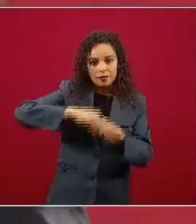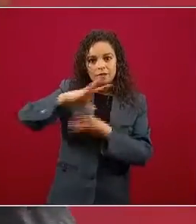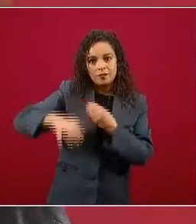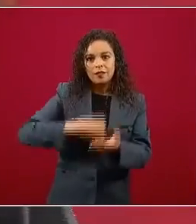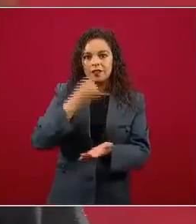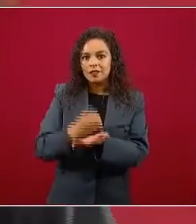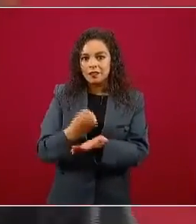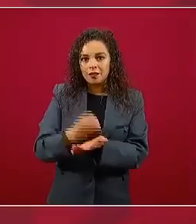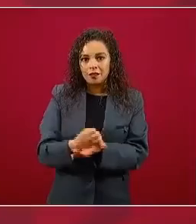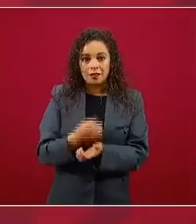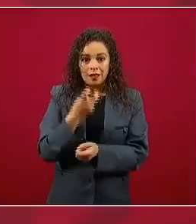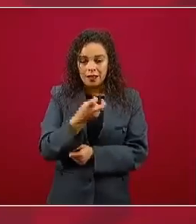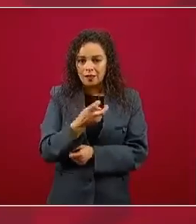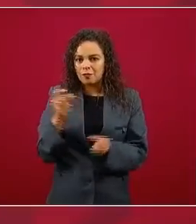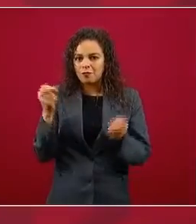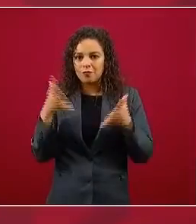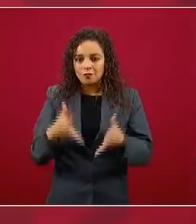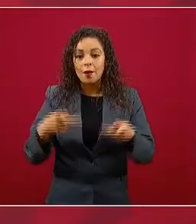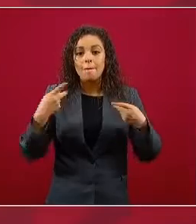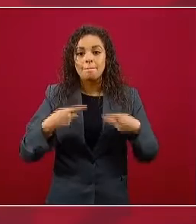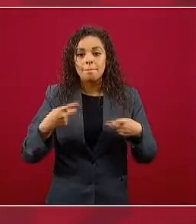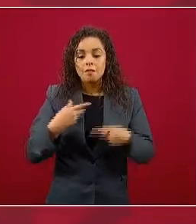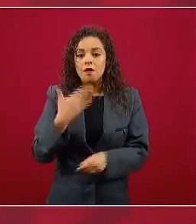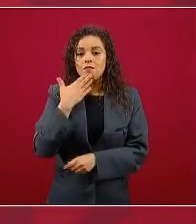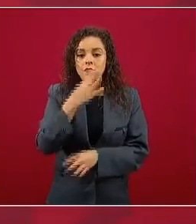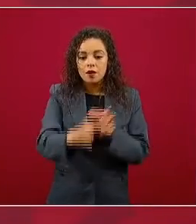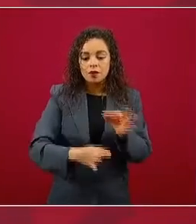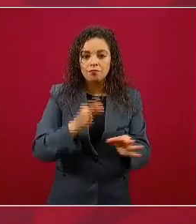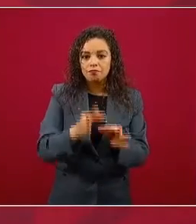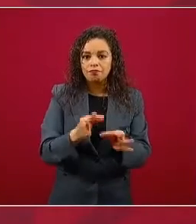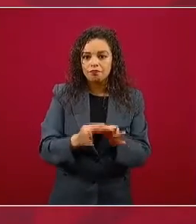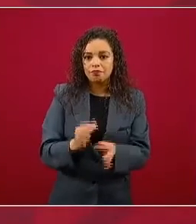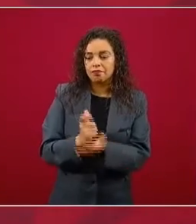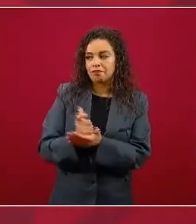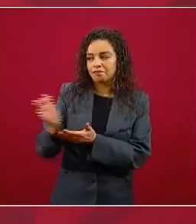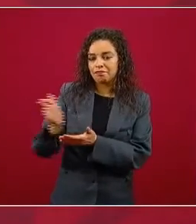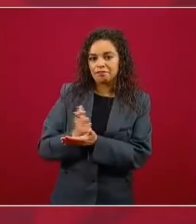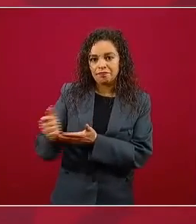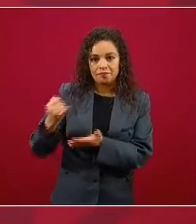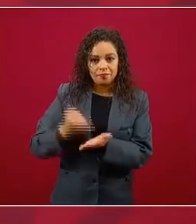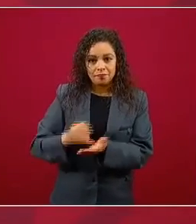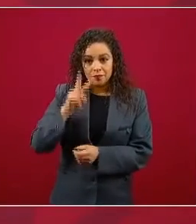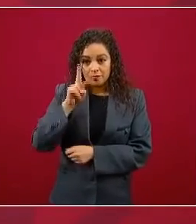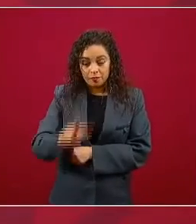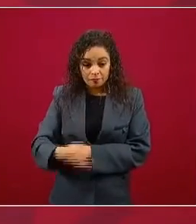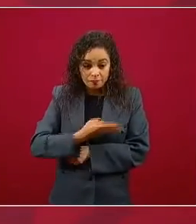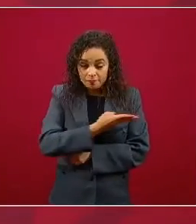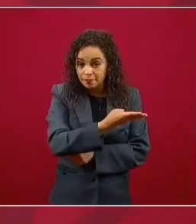la gente está cumpliendo y les agradecemos mucho.